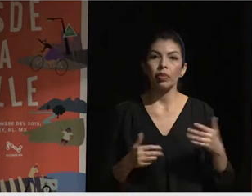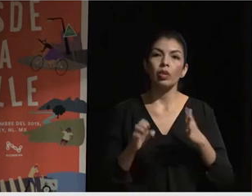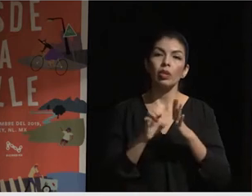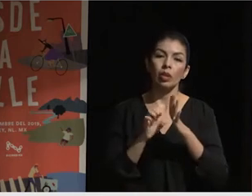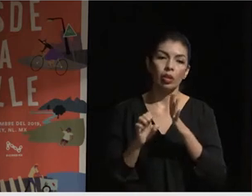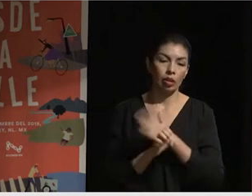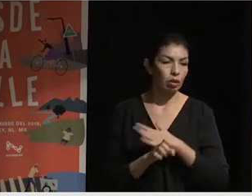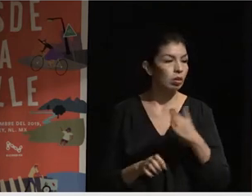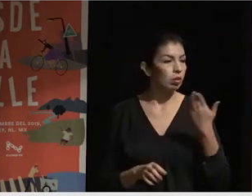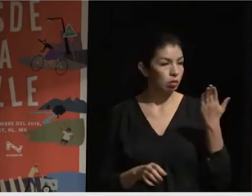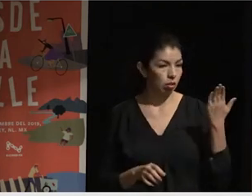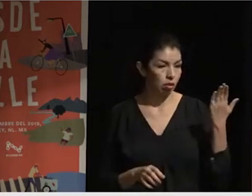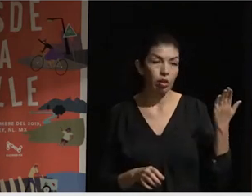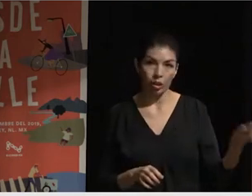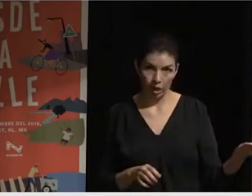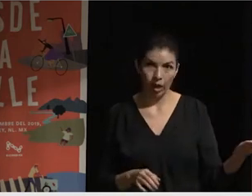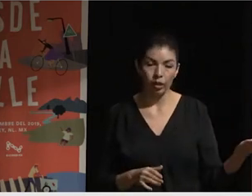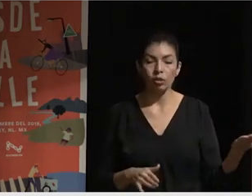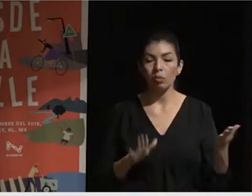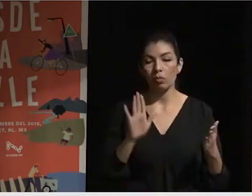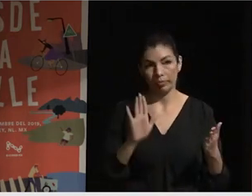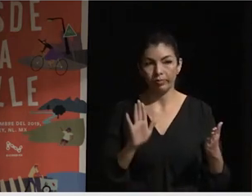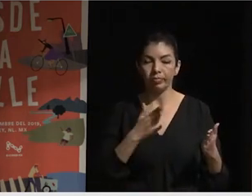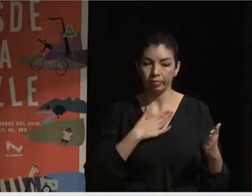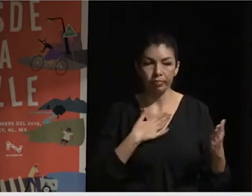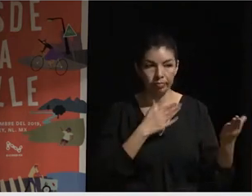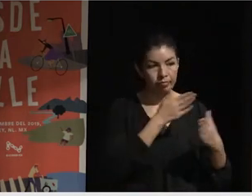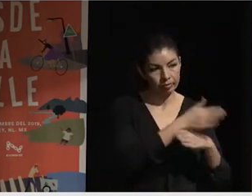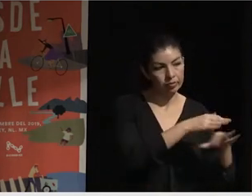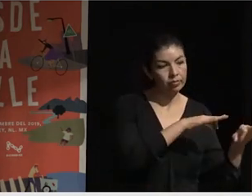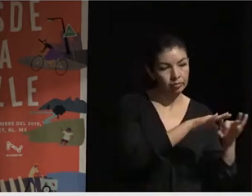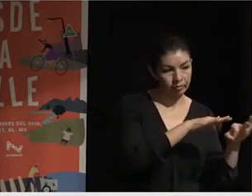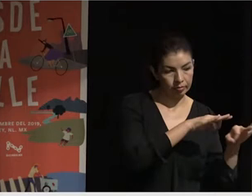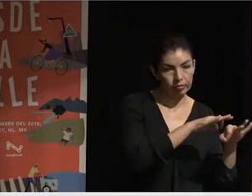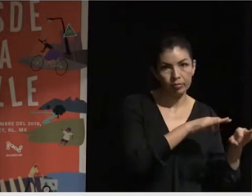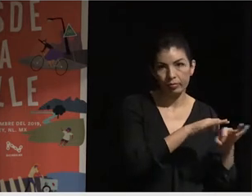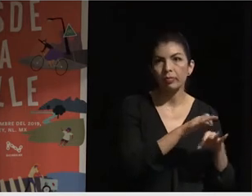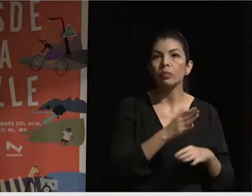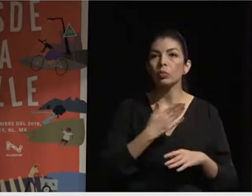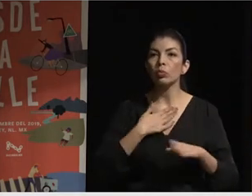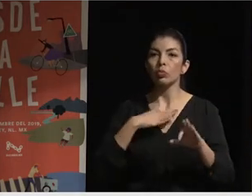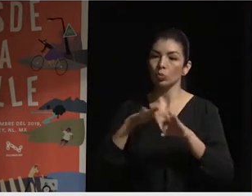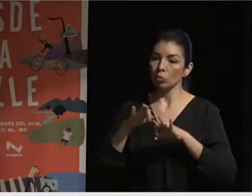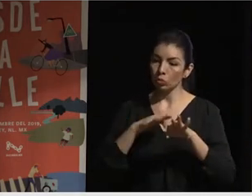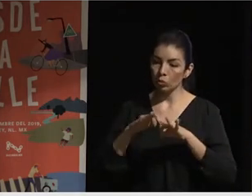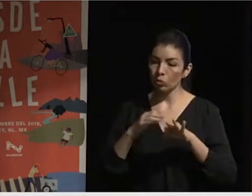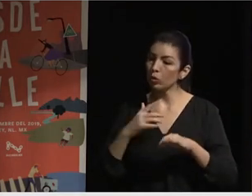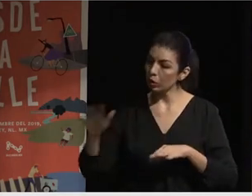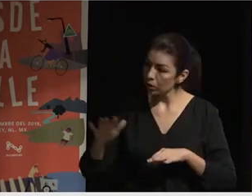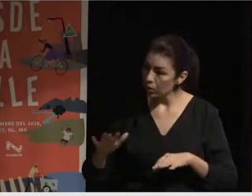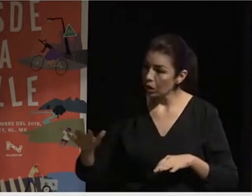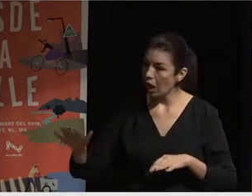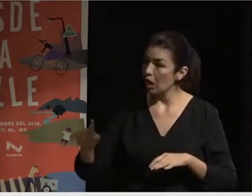una historia. Nosotros tenemos como parte de nuestro trabajo hacer levantamiento de información dentro de los asentamientos informales que conocemos.